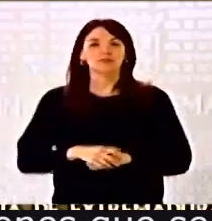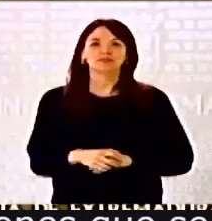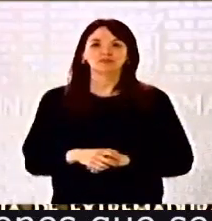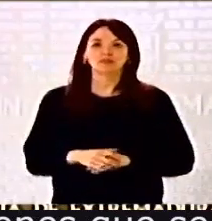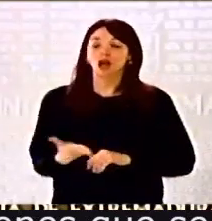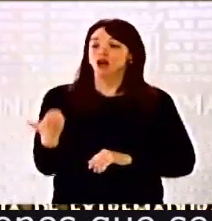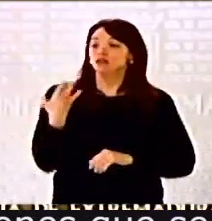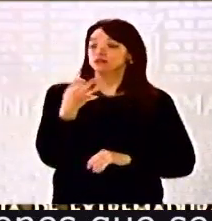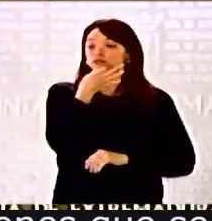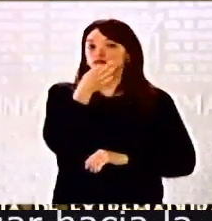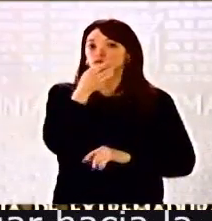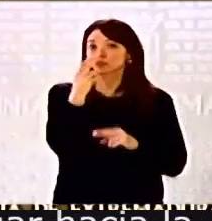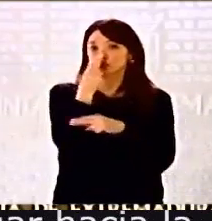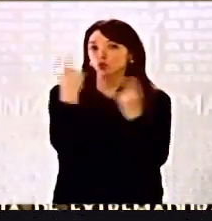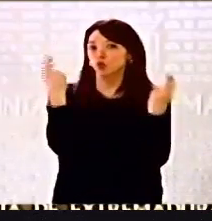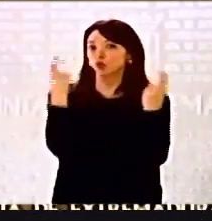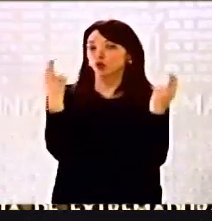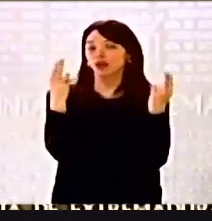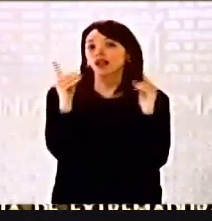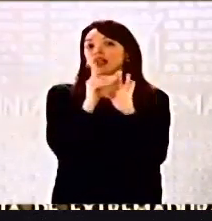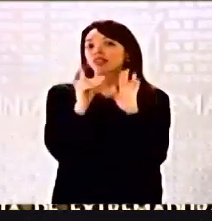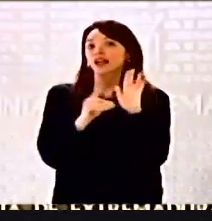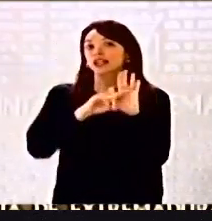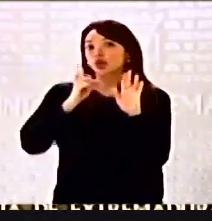se publica el Decreto Ley